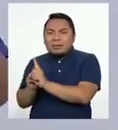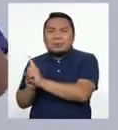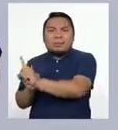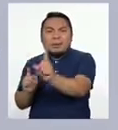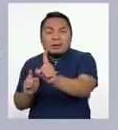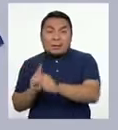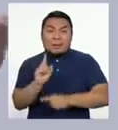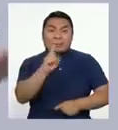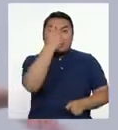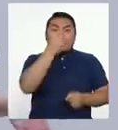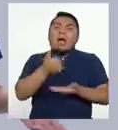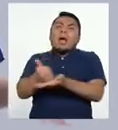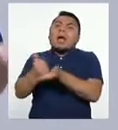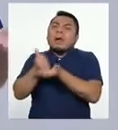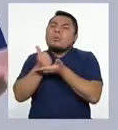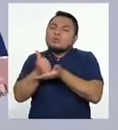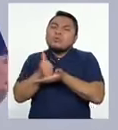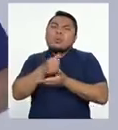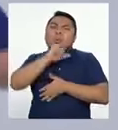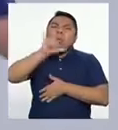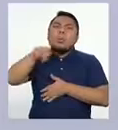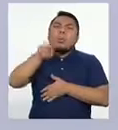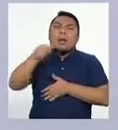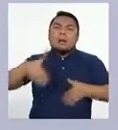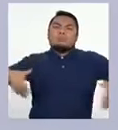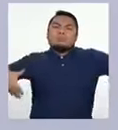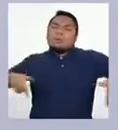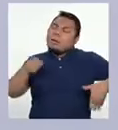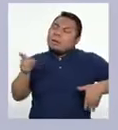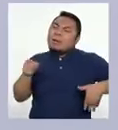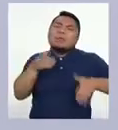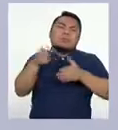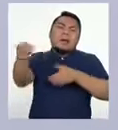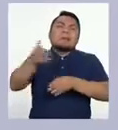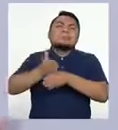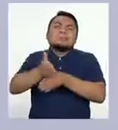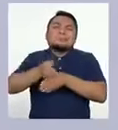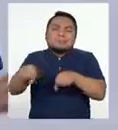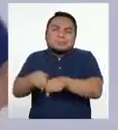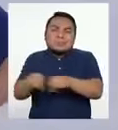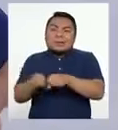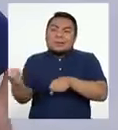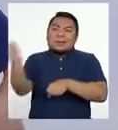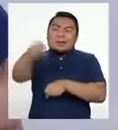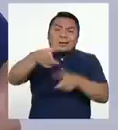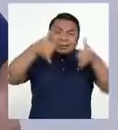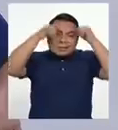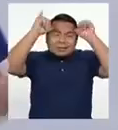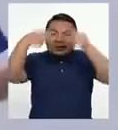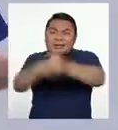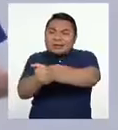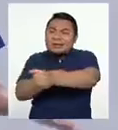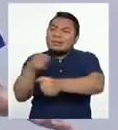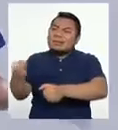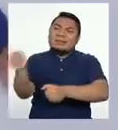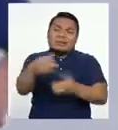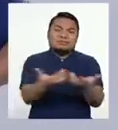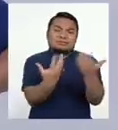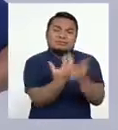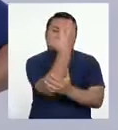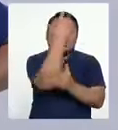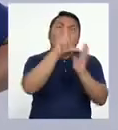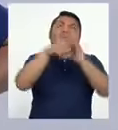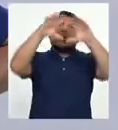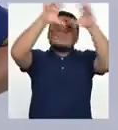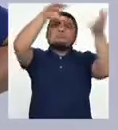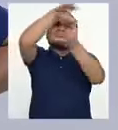Primero, pidió ayuda a Doña Juana, luego al zapatero y de ahí a la cabra, luego al campo y finalmente a